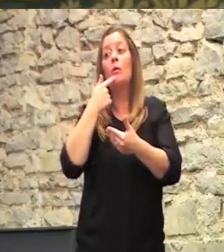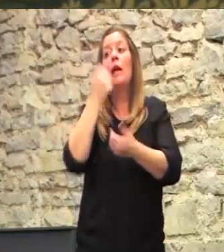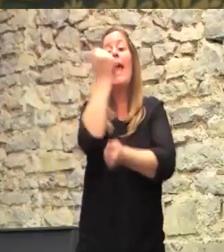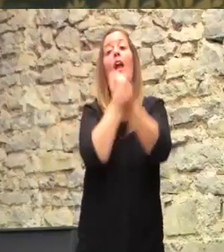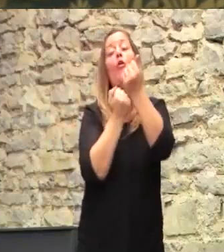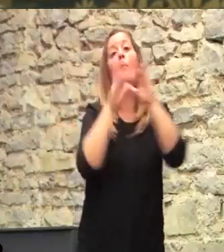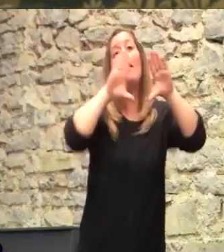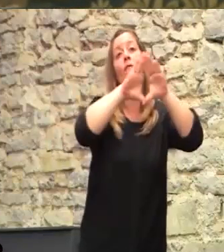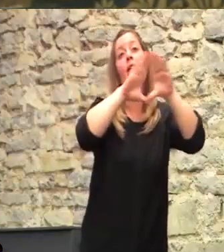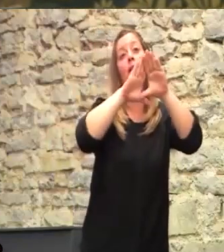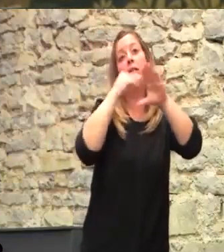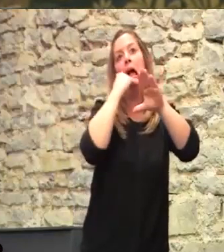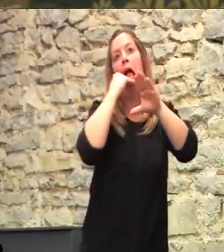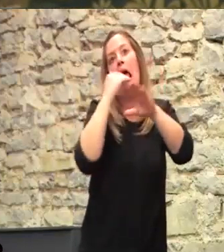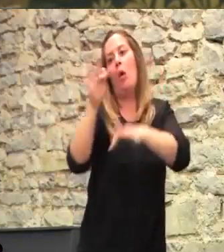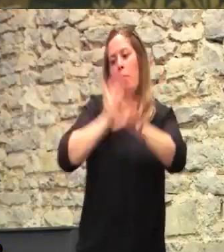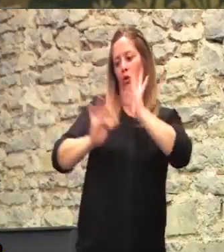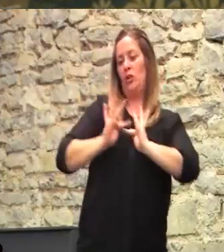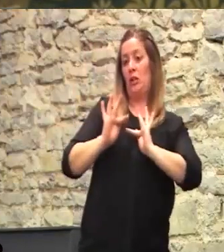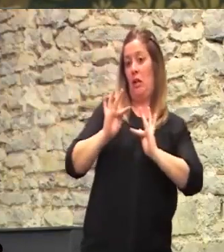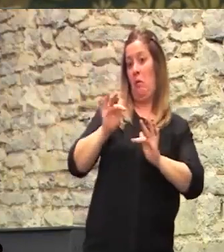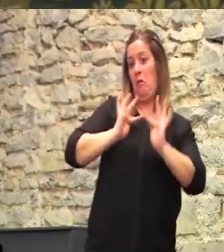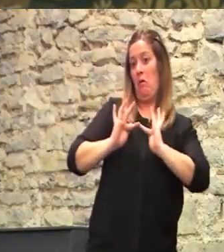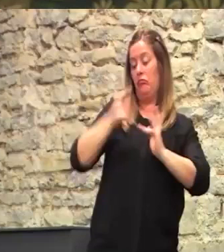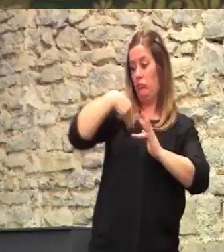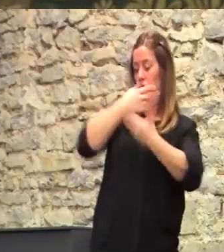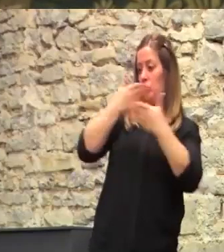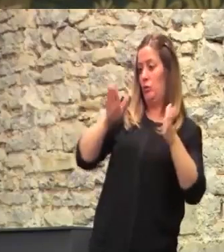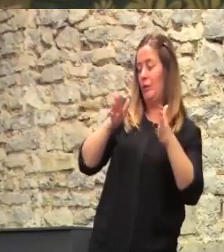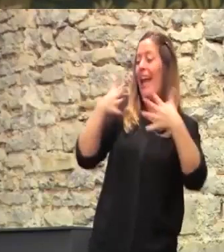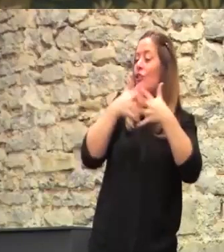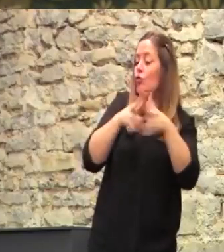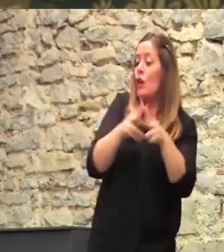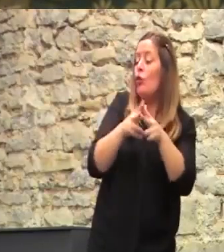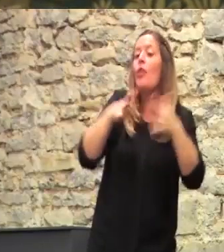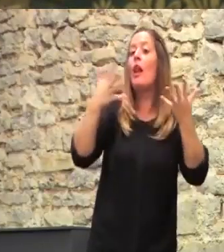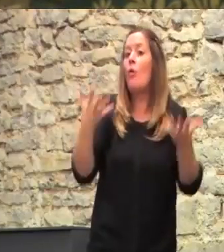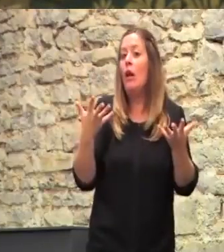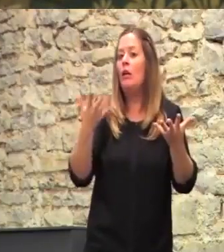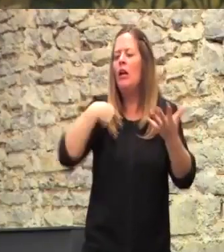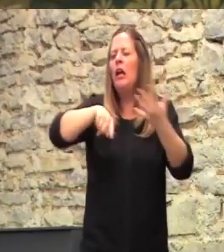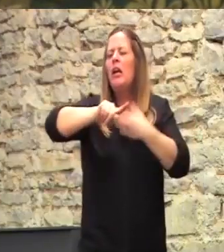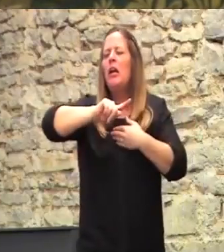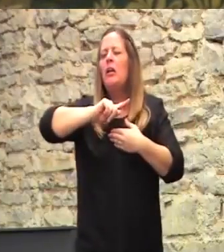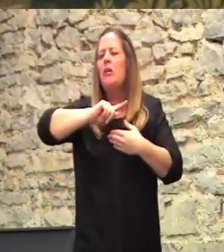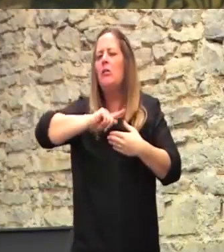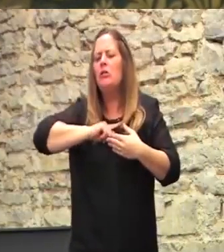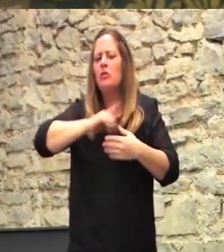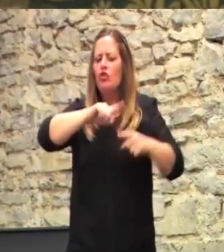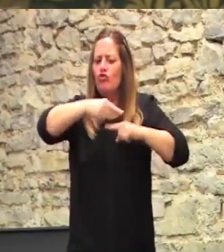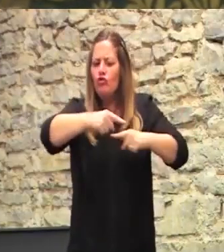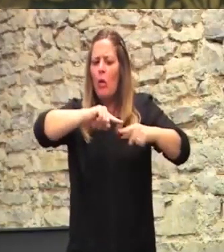economía feminista cuál es su diseño de estructura social veríamos posible comenzar a implementarlo en el día a día